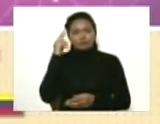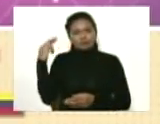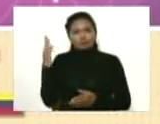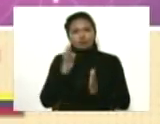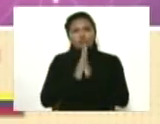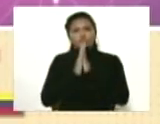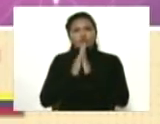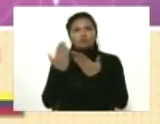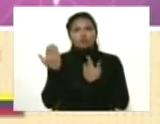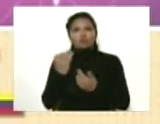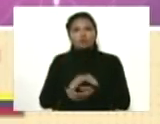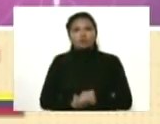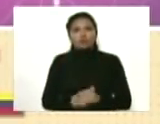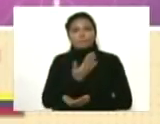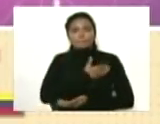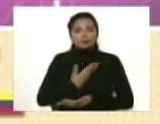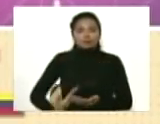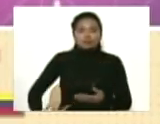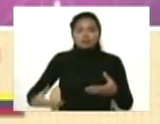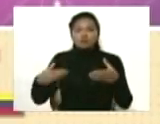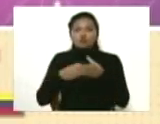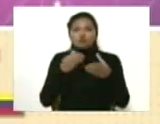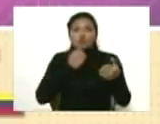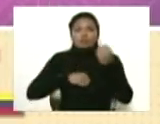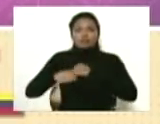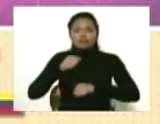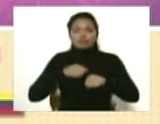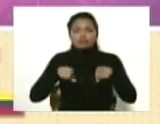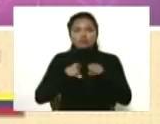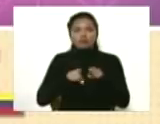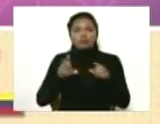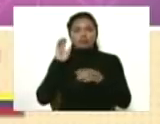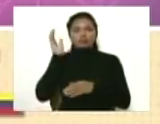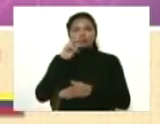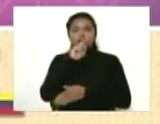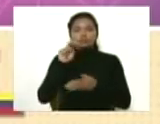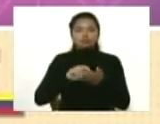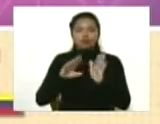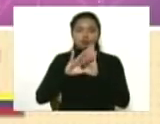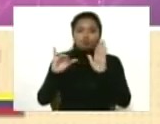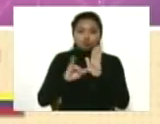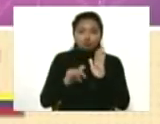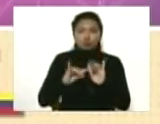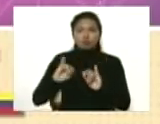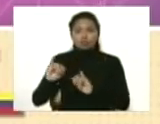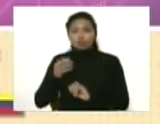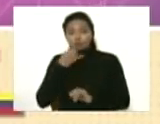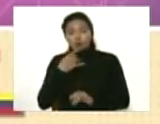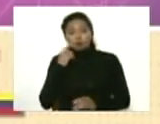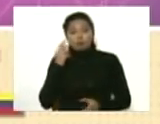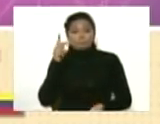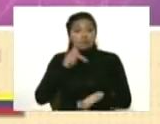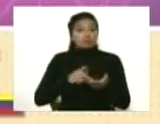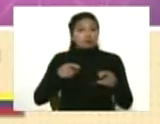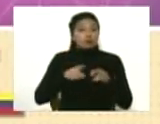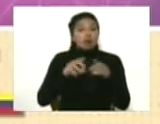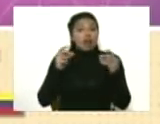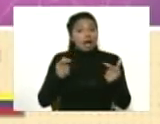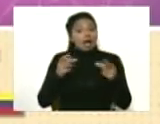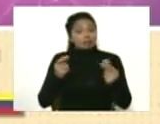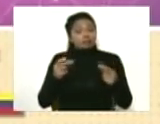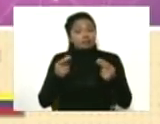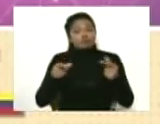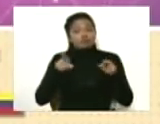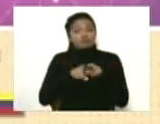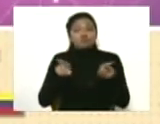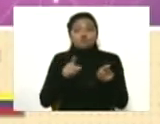favor. Miembro presidente de la Comisión de Defensa de la Asamblea Nacional Constituyente, y bueno, y tiene que participar activamente en